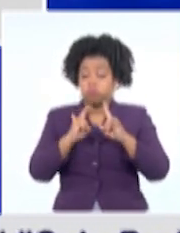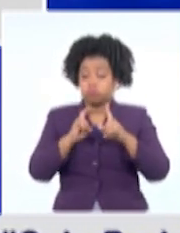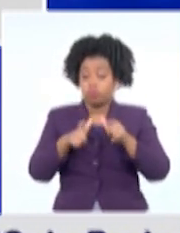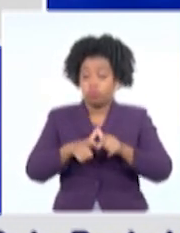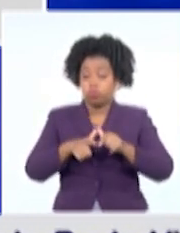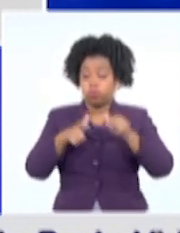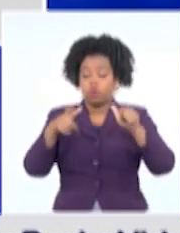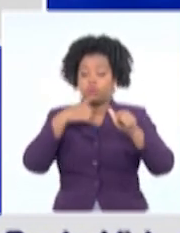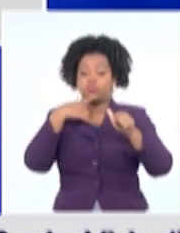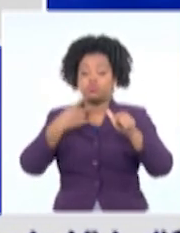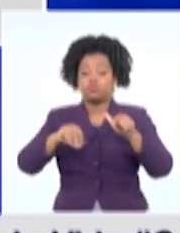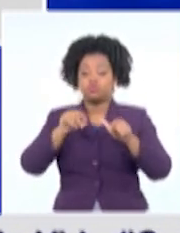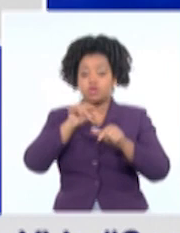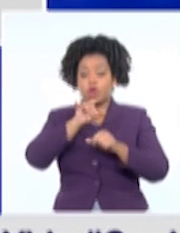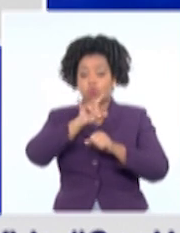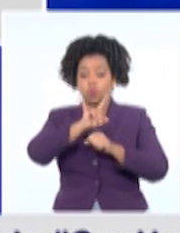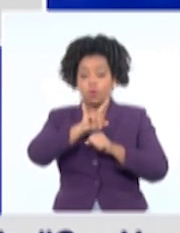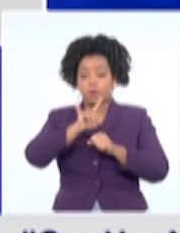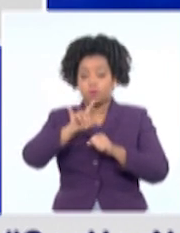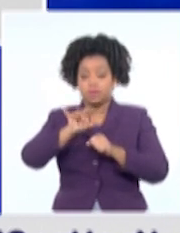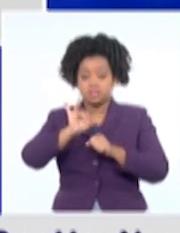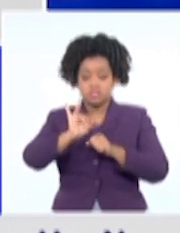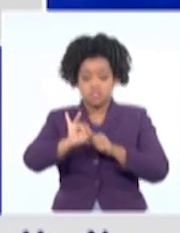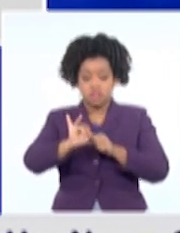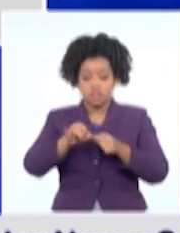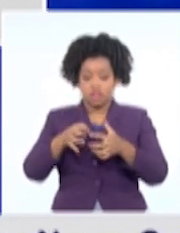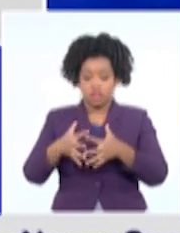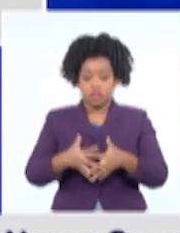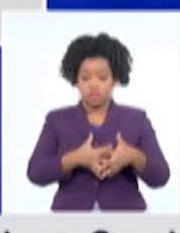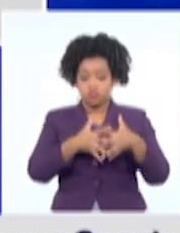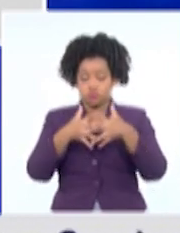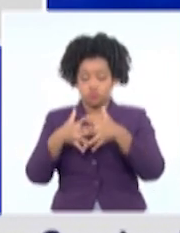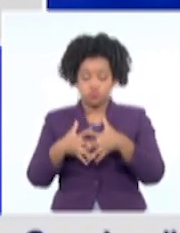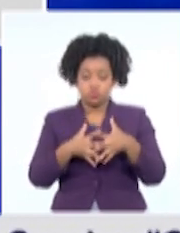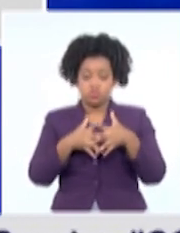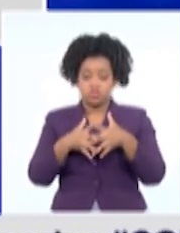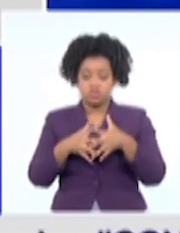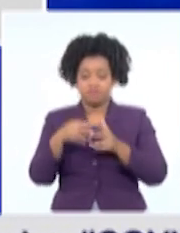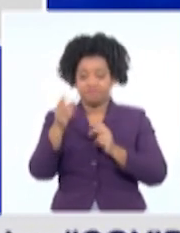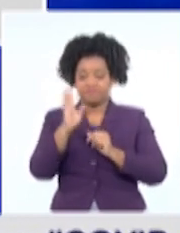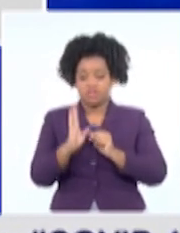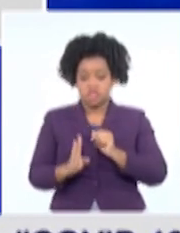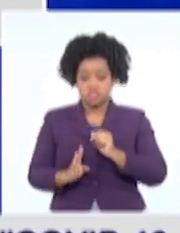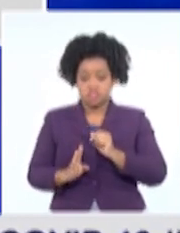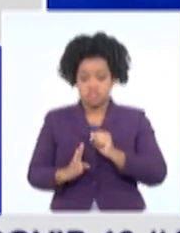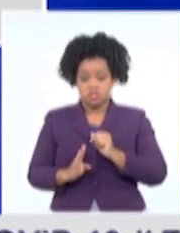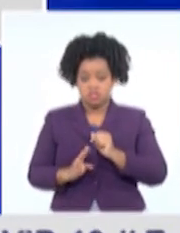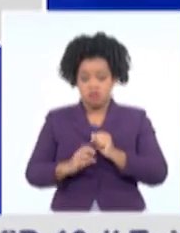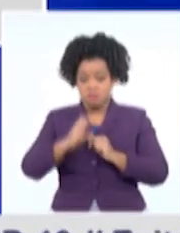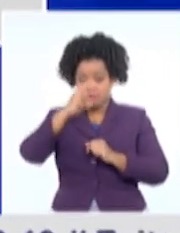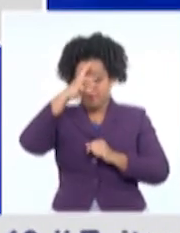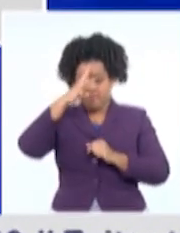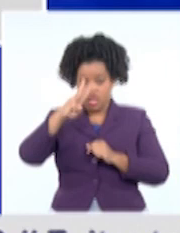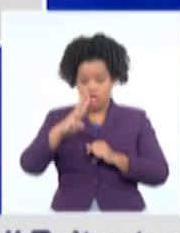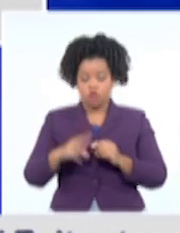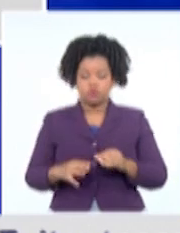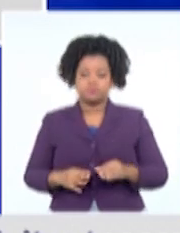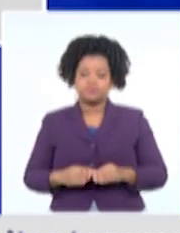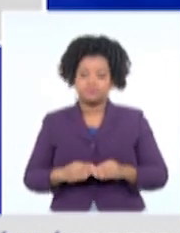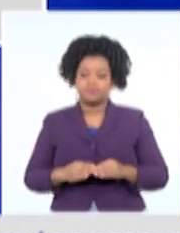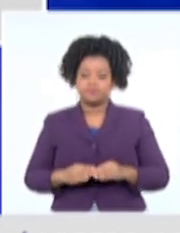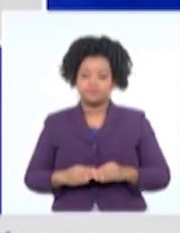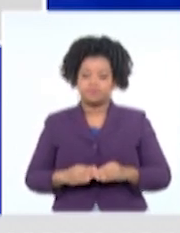con 997, Estados Unidos, Brasil, México, país de